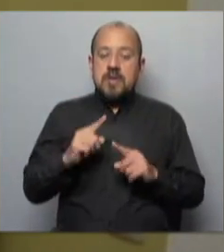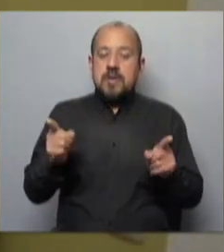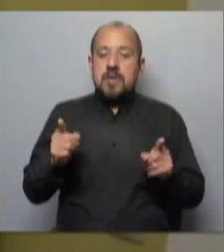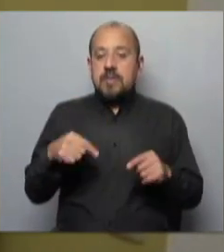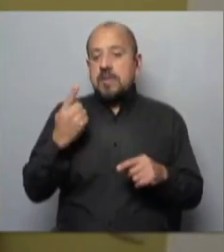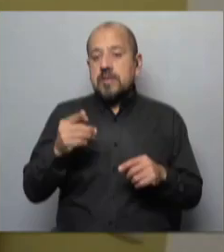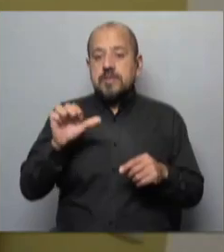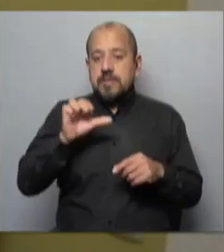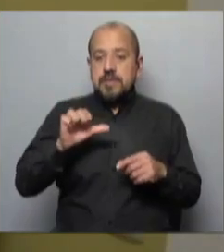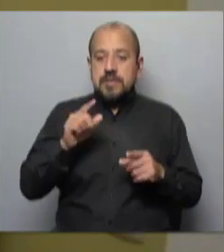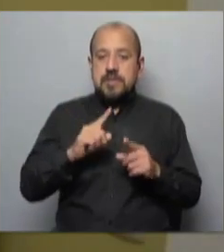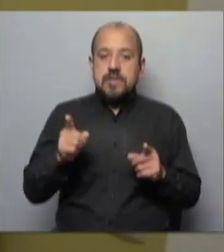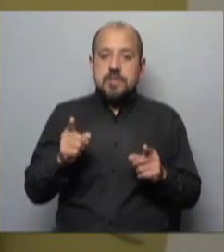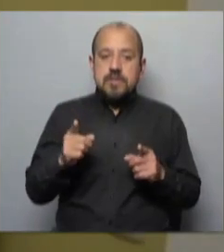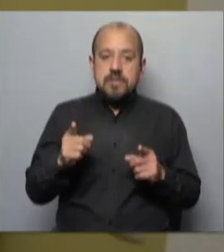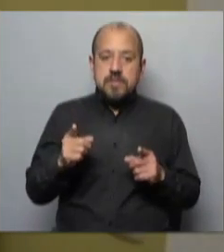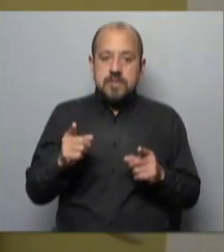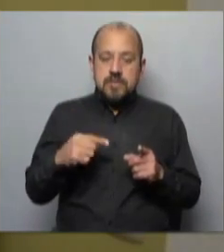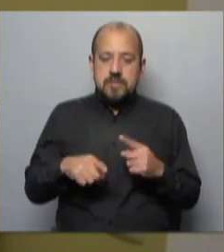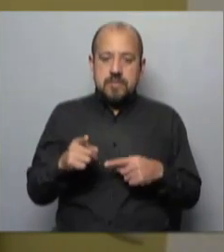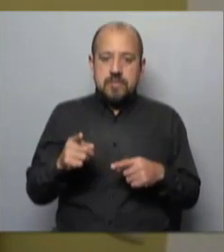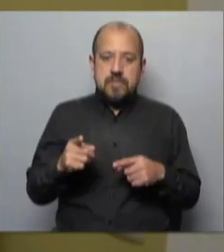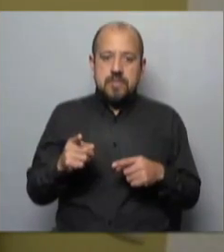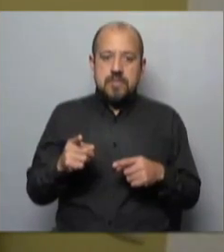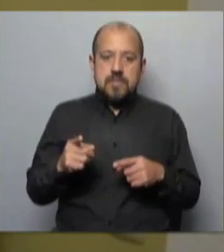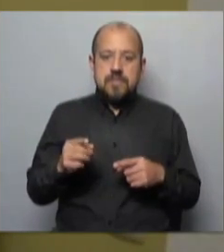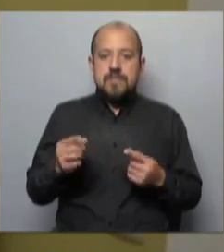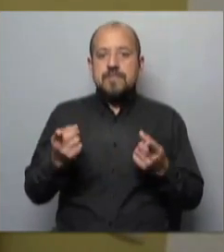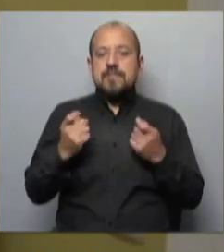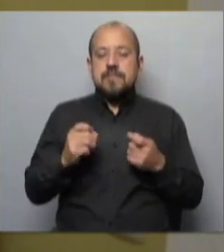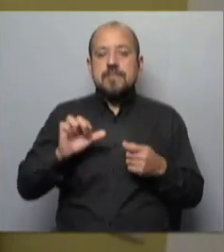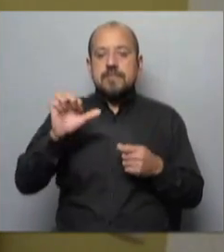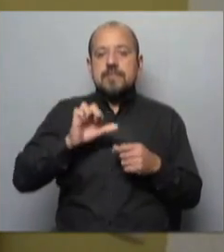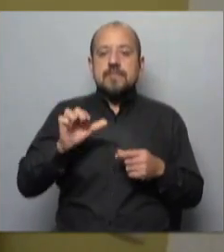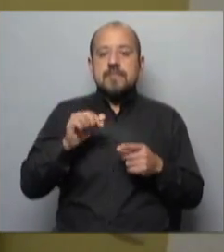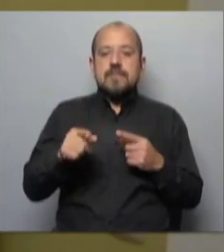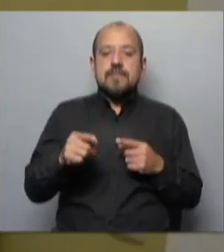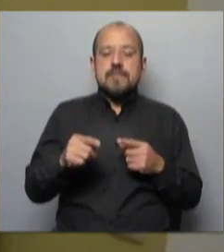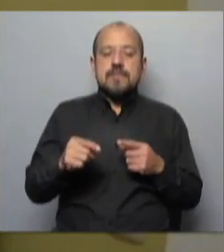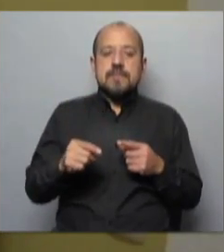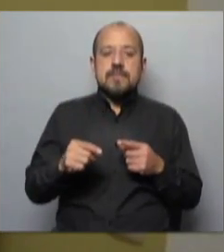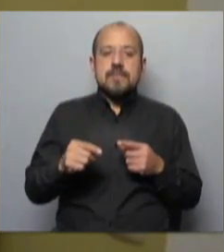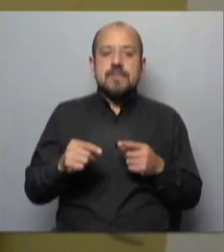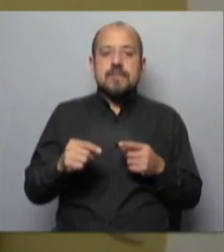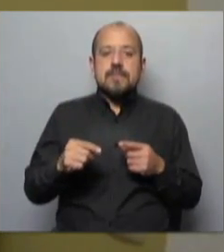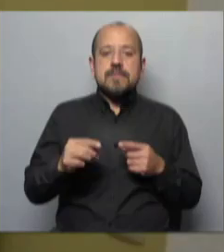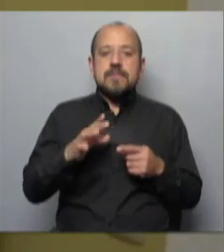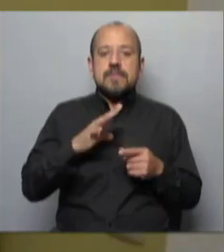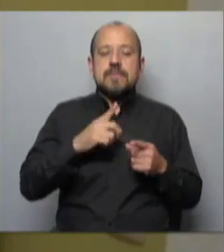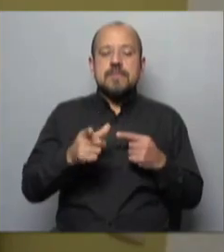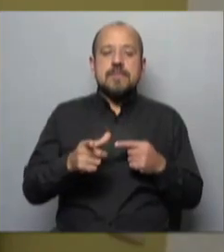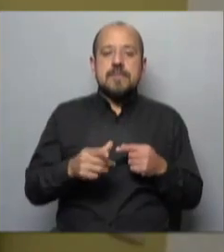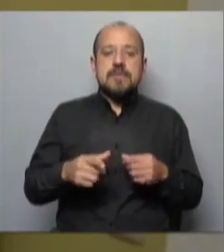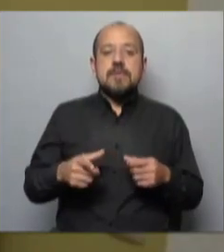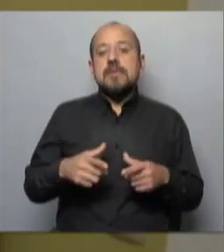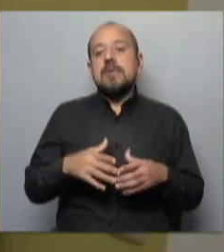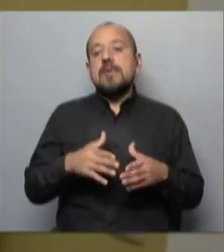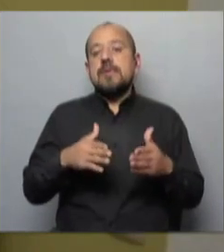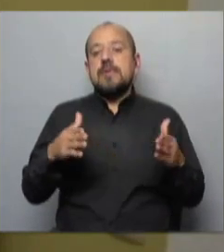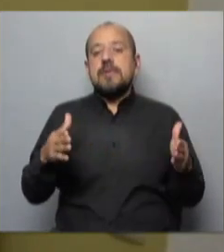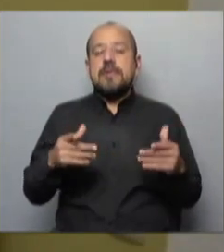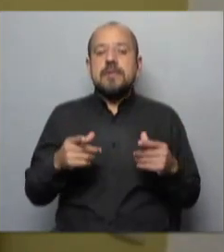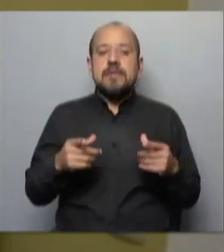resto y eso va en línea con las necesidades empresa de tener más recursos y la necesidad también de ampliar y